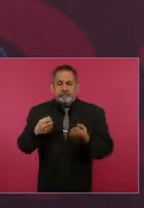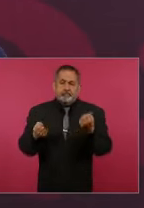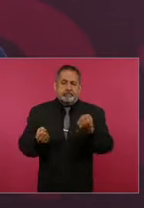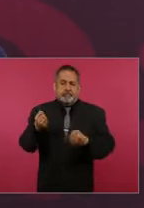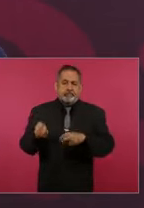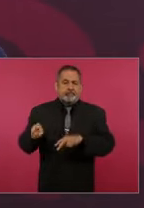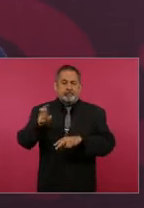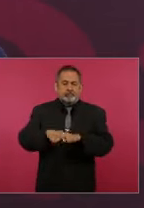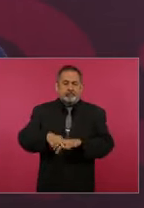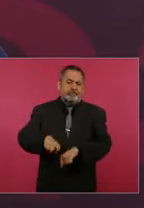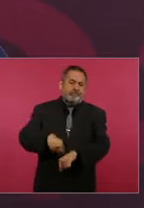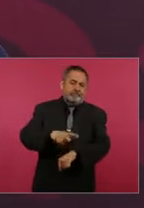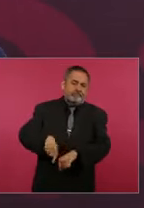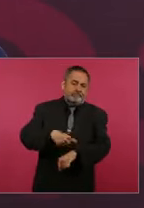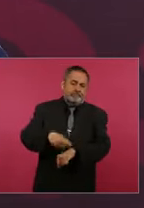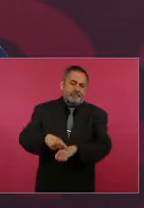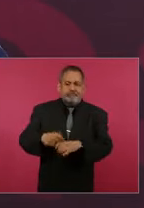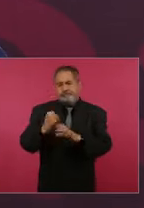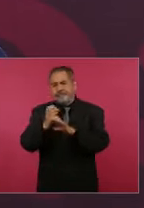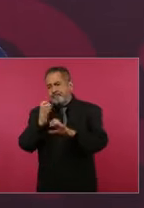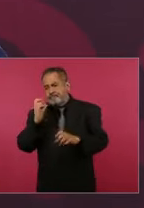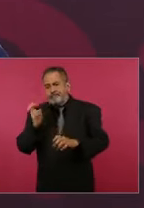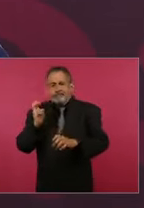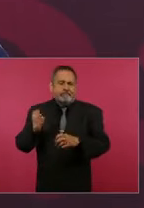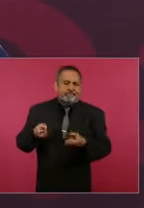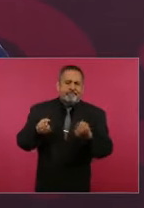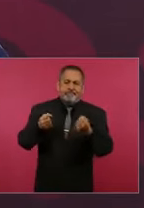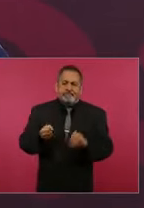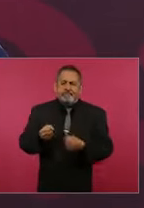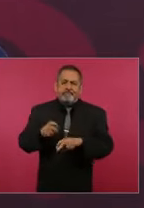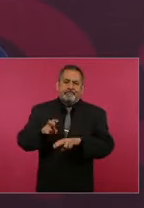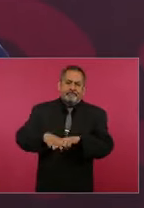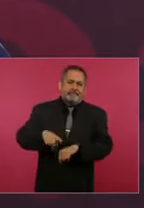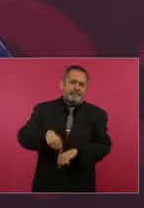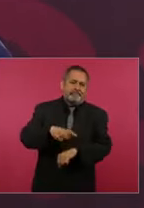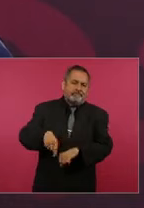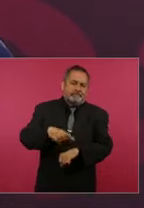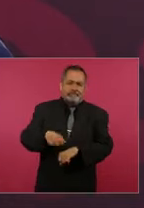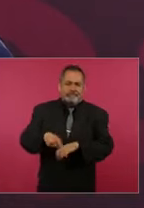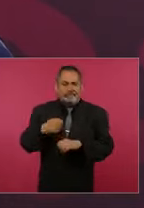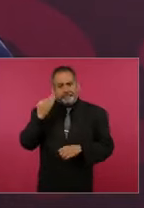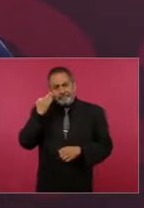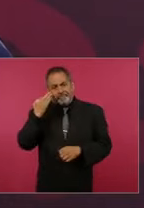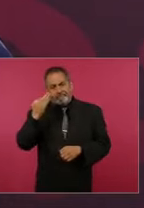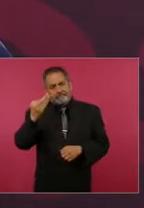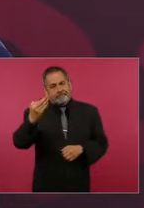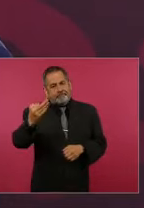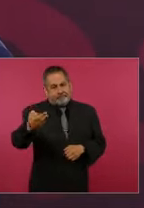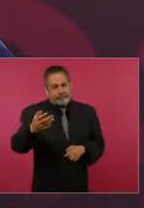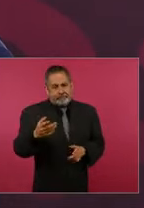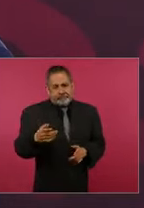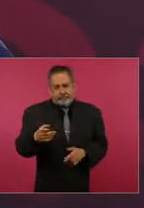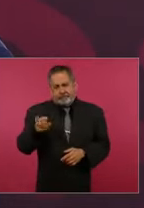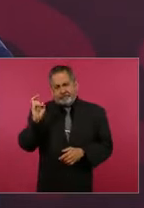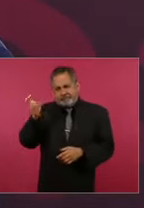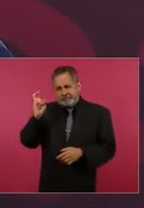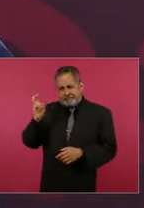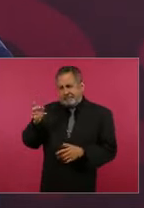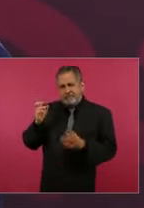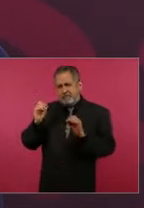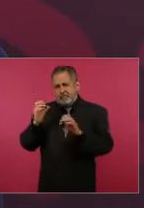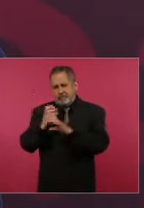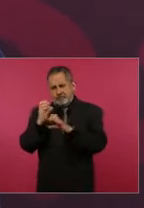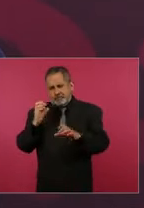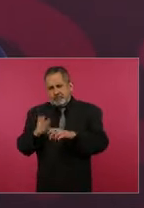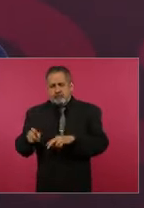vehículo, hasta en el público, transporte de pasajeros,